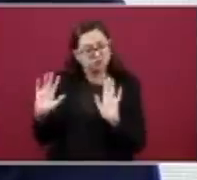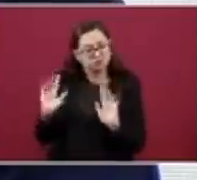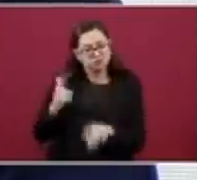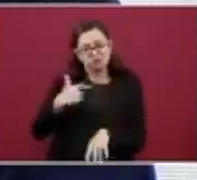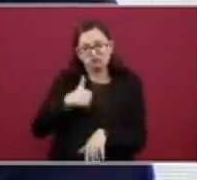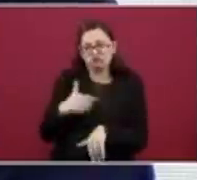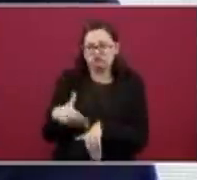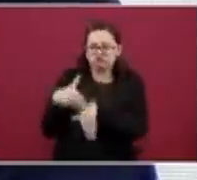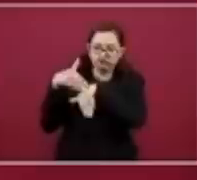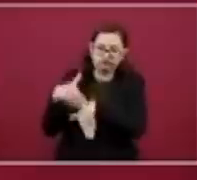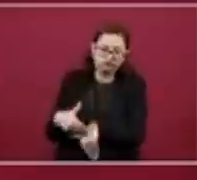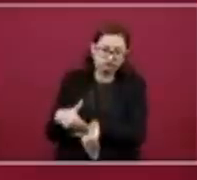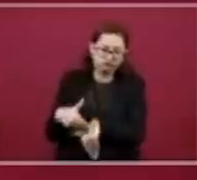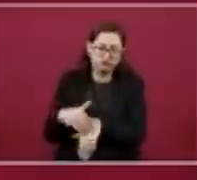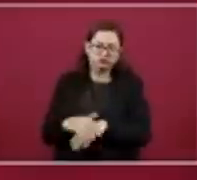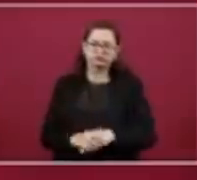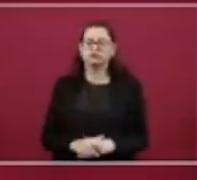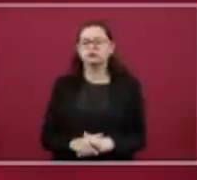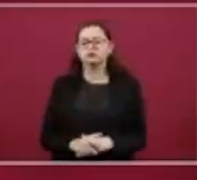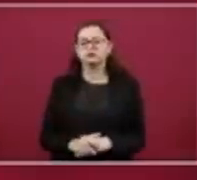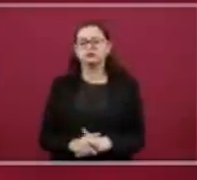de los ciudadanos,